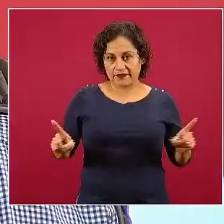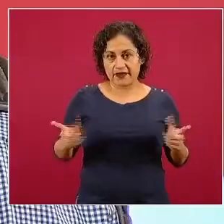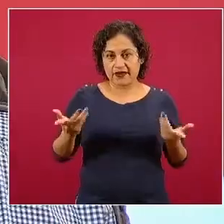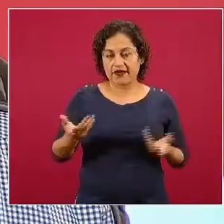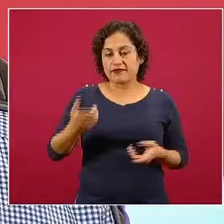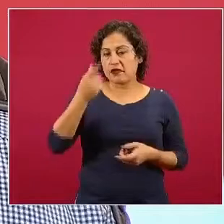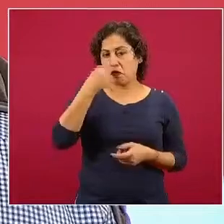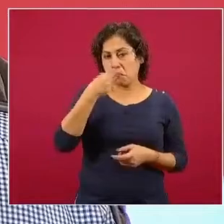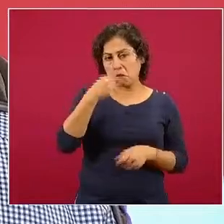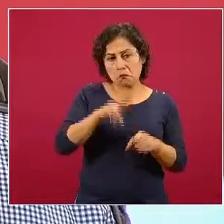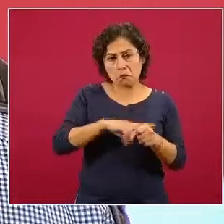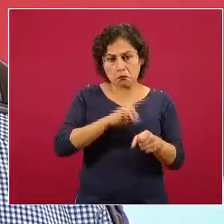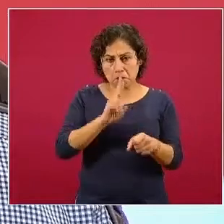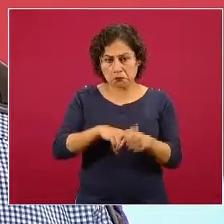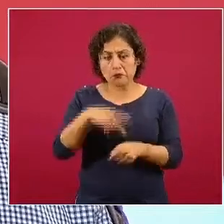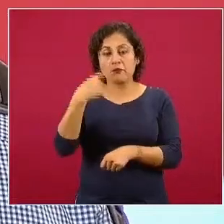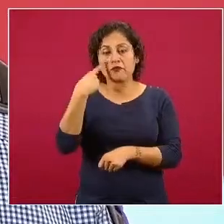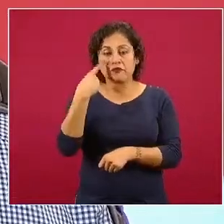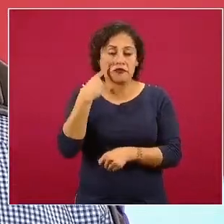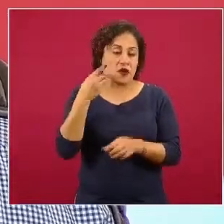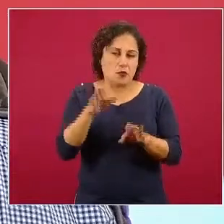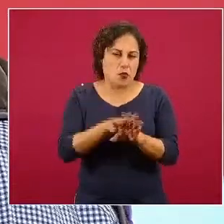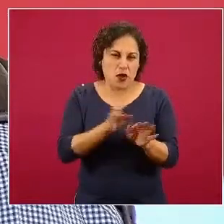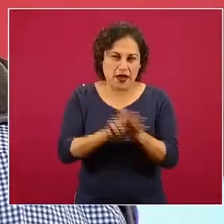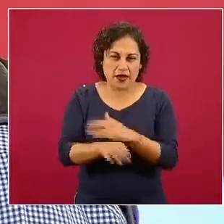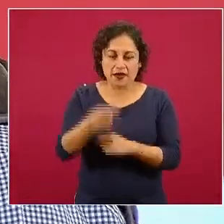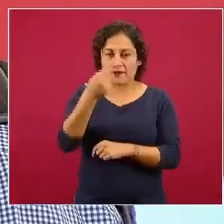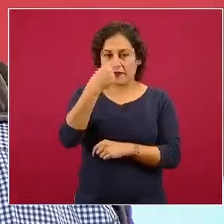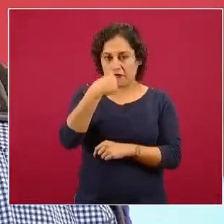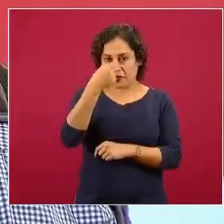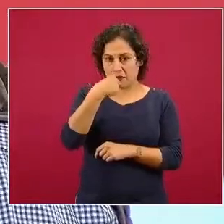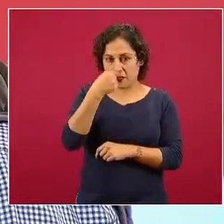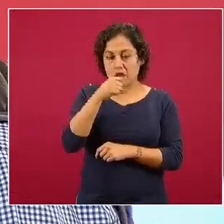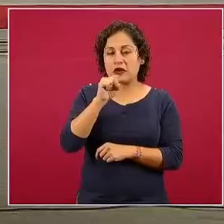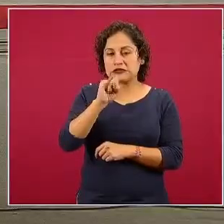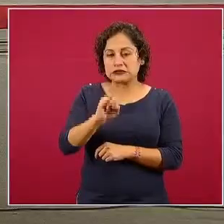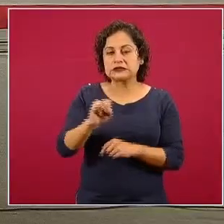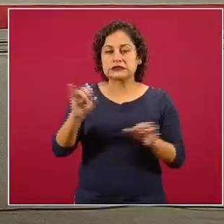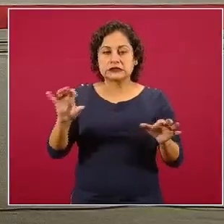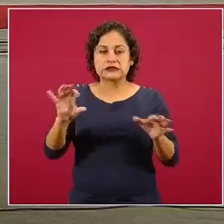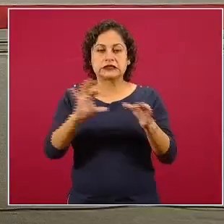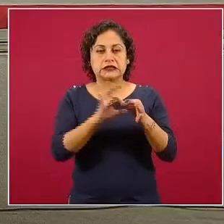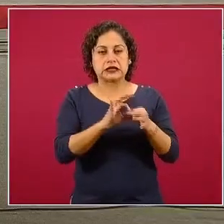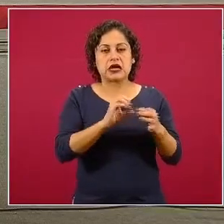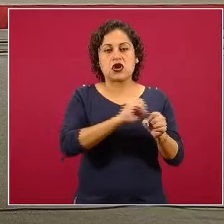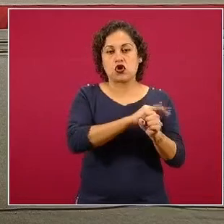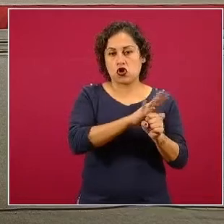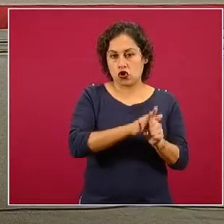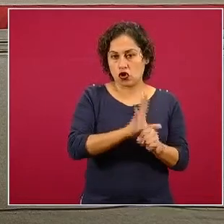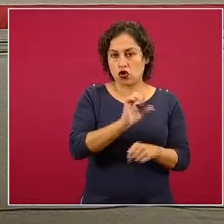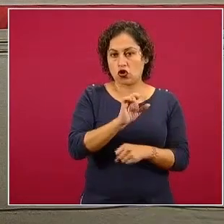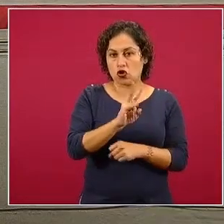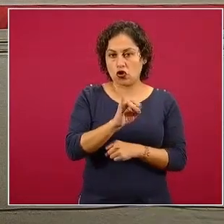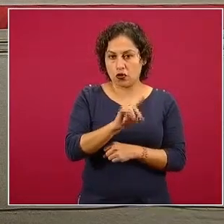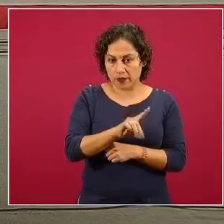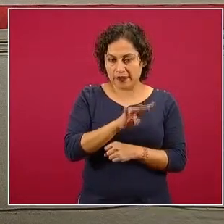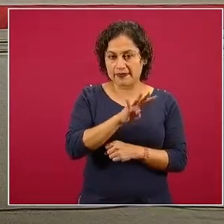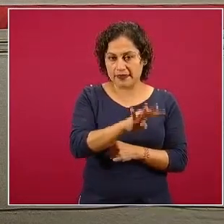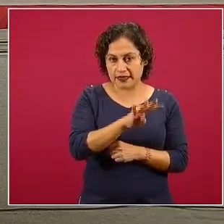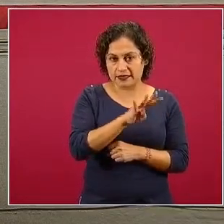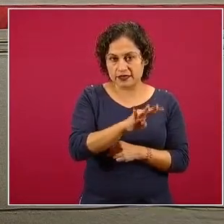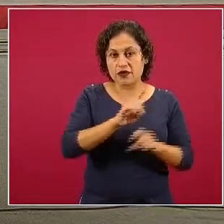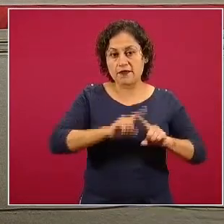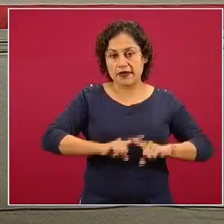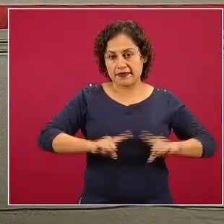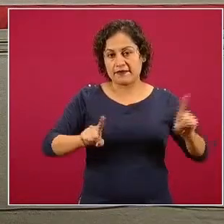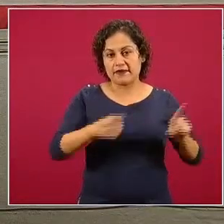común. Digamos que un catarro común, para fines prácticos, sí pudiera confundirse más con un COVID-19 en relación a los casos leves